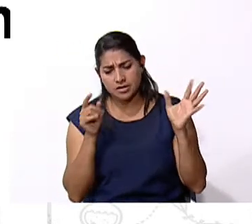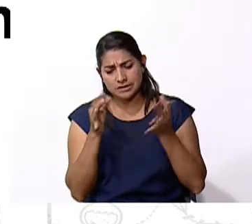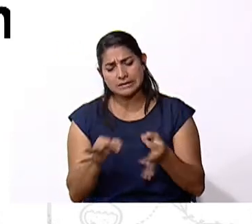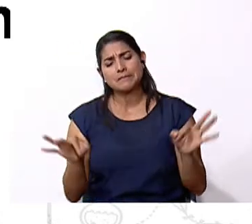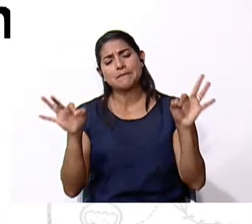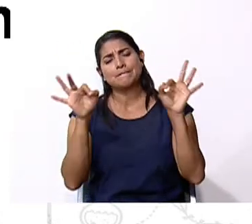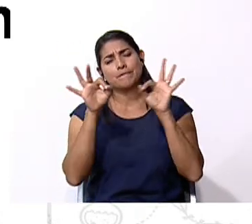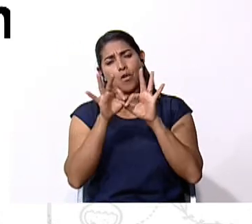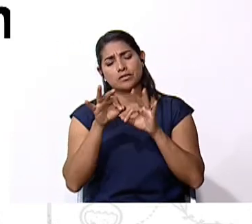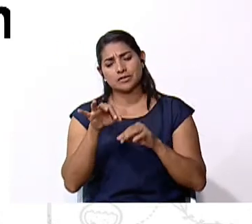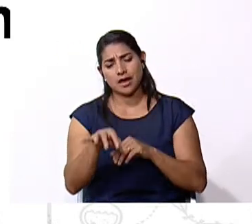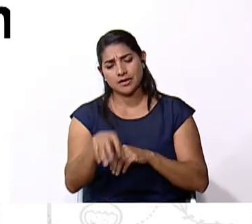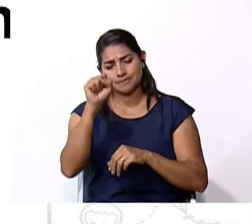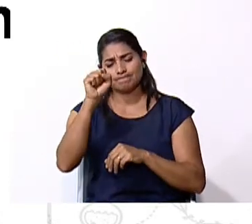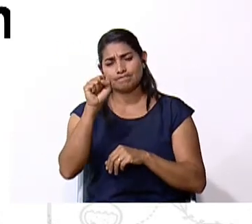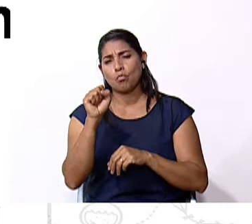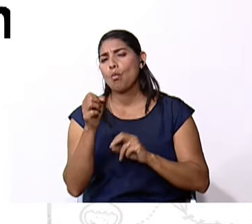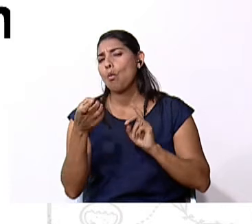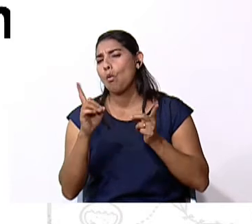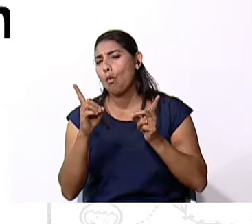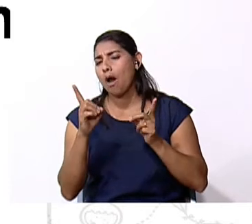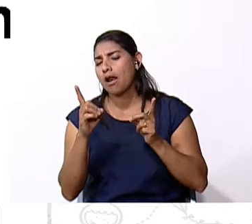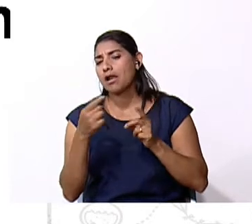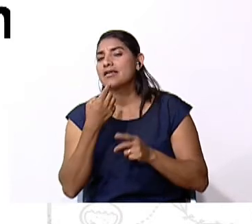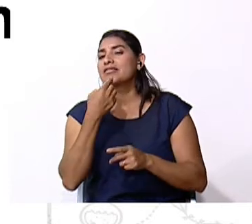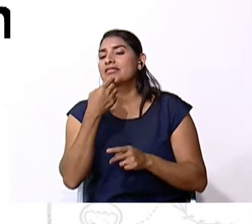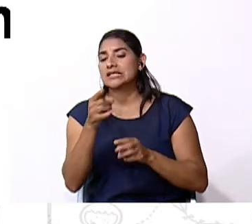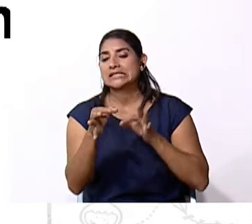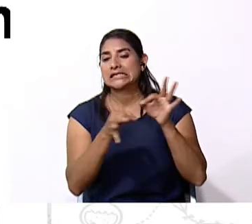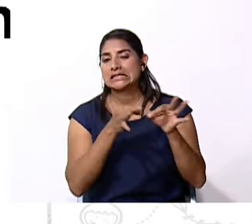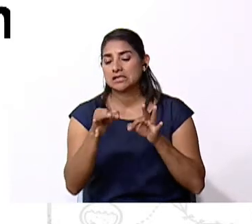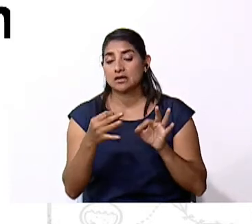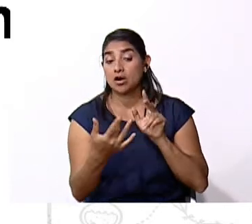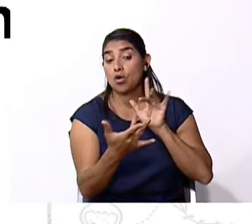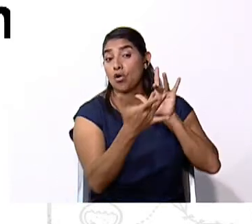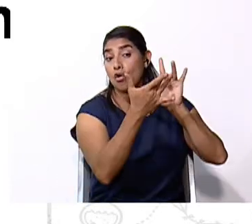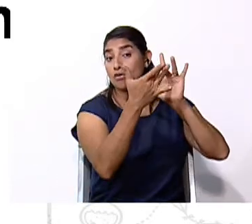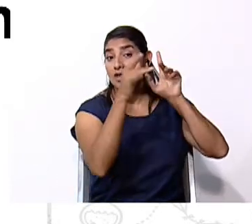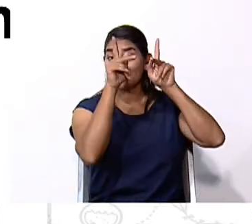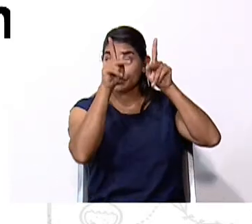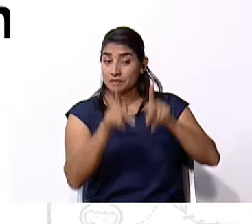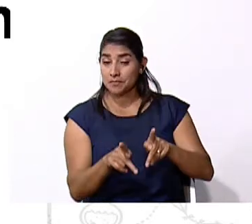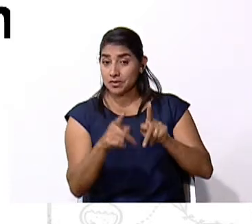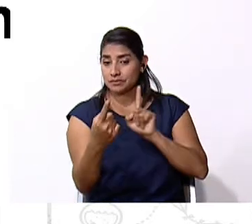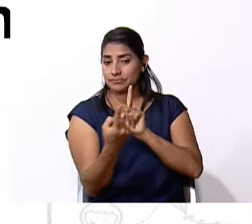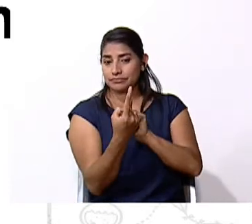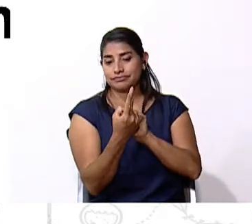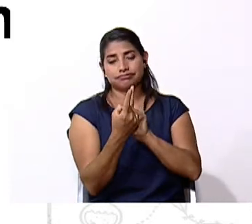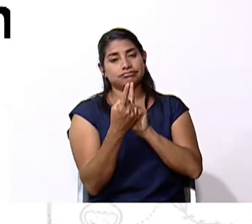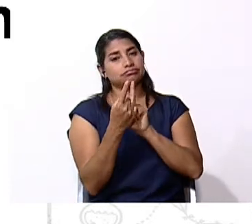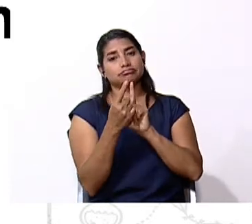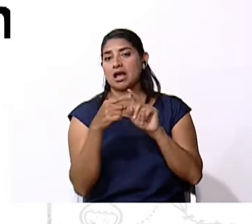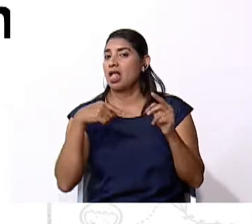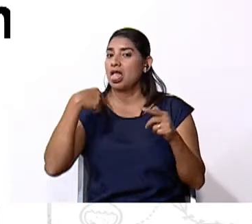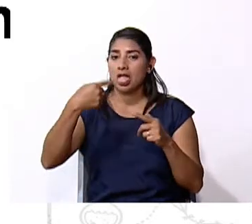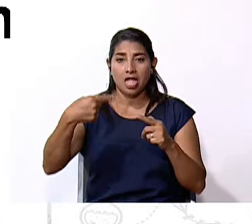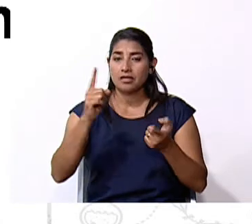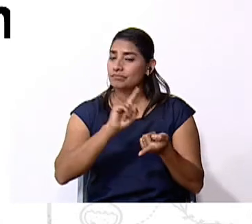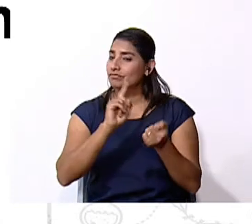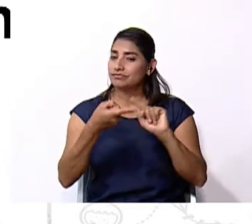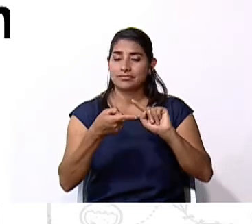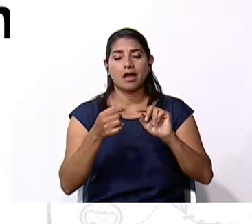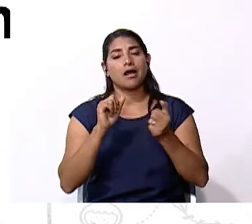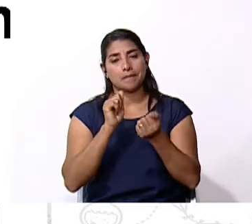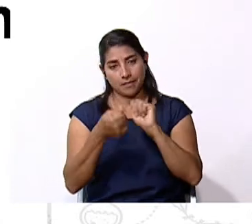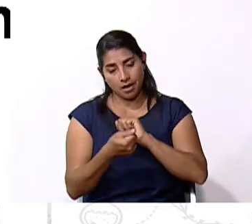que debemos de rescatar. Decía, el contacto físico real es irregular. Muy